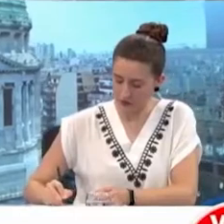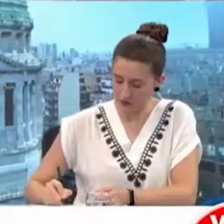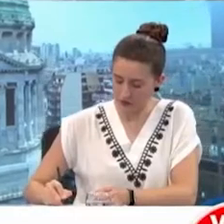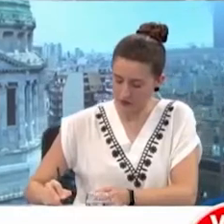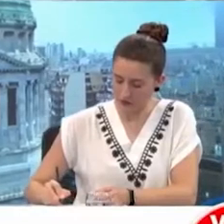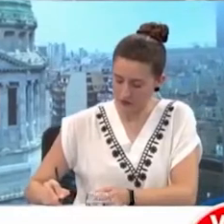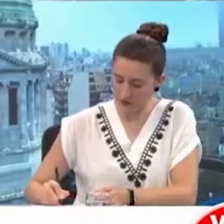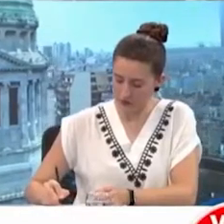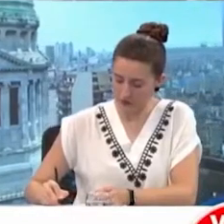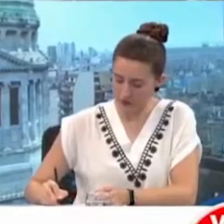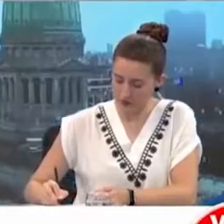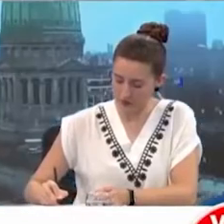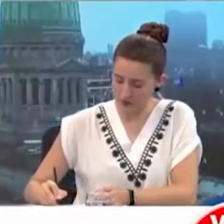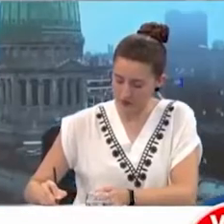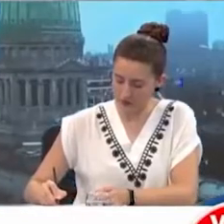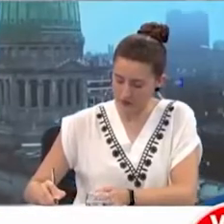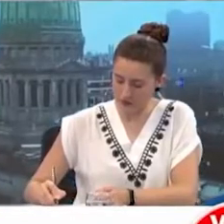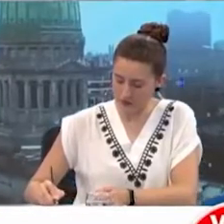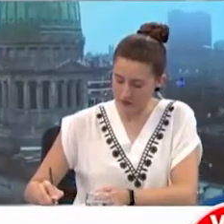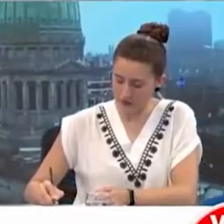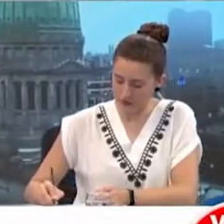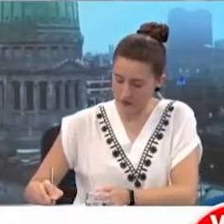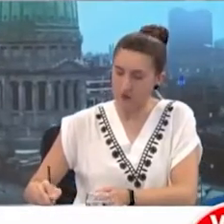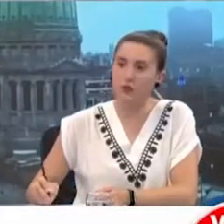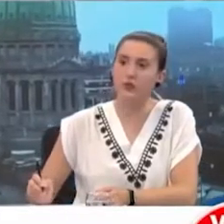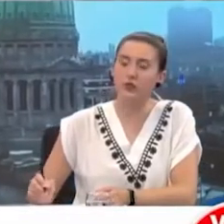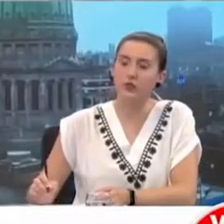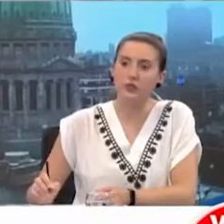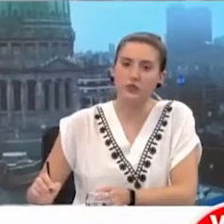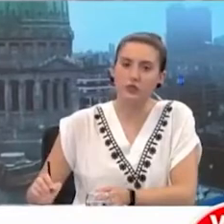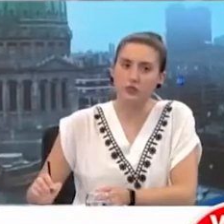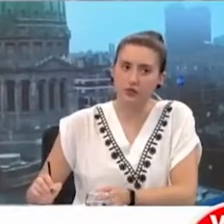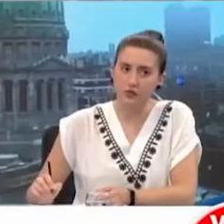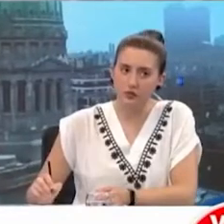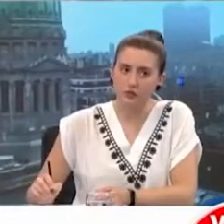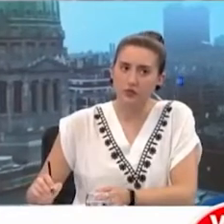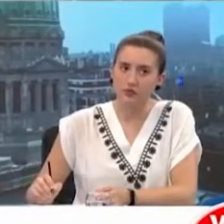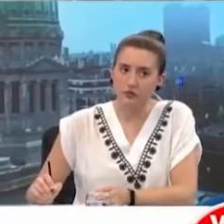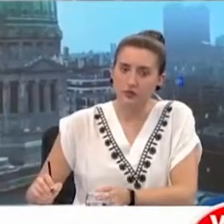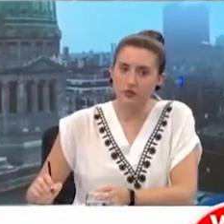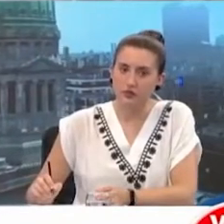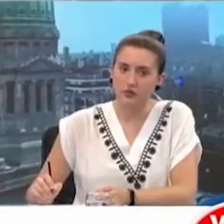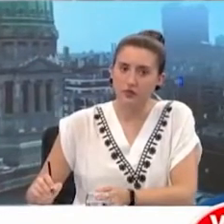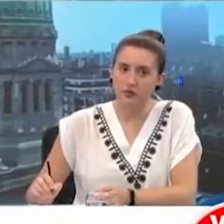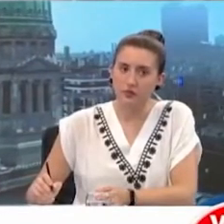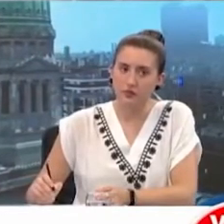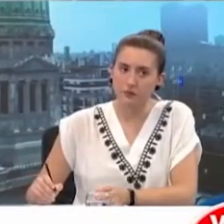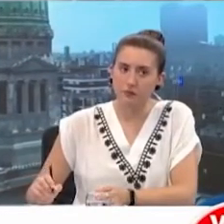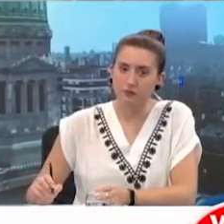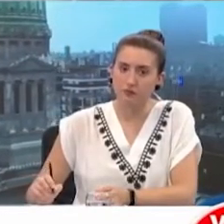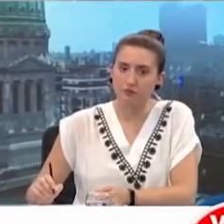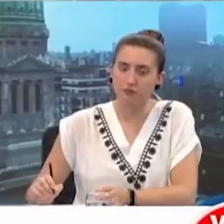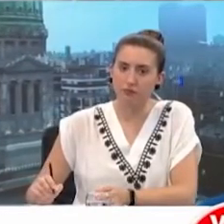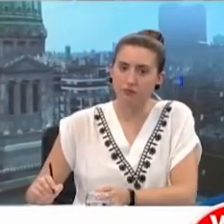pareciera que la decisión Del ejecutivo será ingresarlo precisamente por la cámara